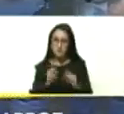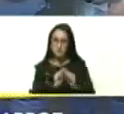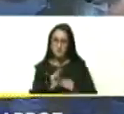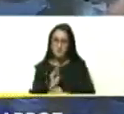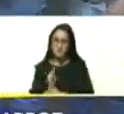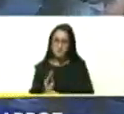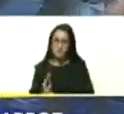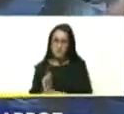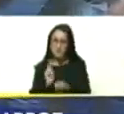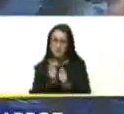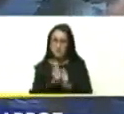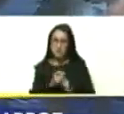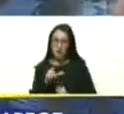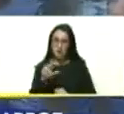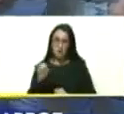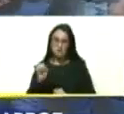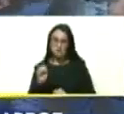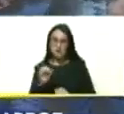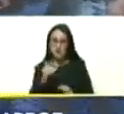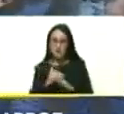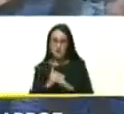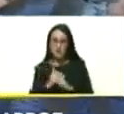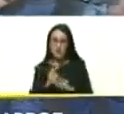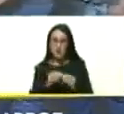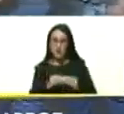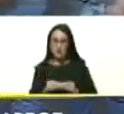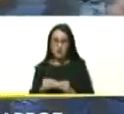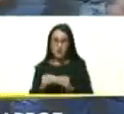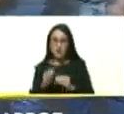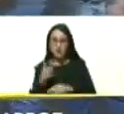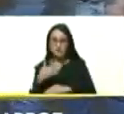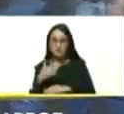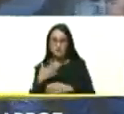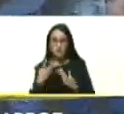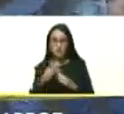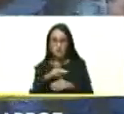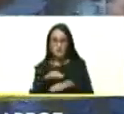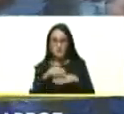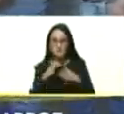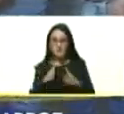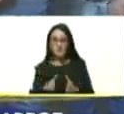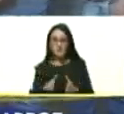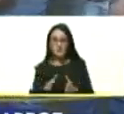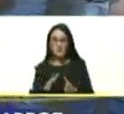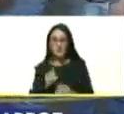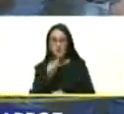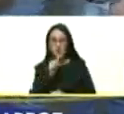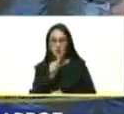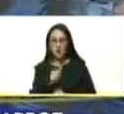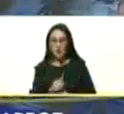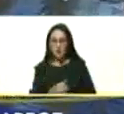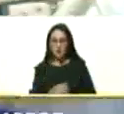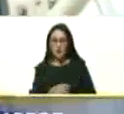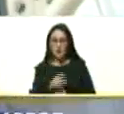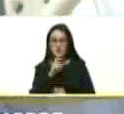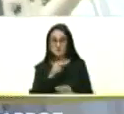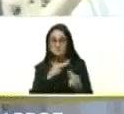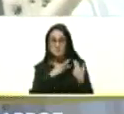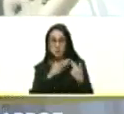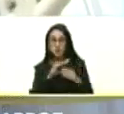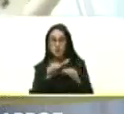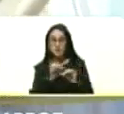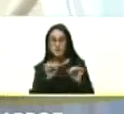mantenimiento, sustitución de losas, así como el arreglo de las compuertas junto con el Ministerio del Poder Popular para el Agua, que es quien maneja todo